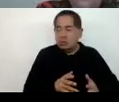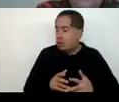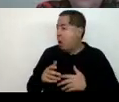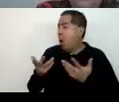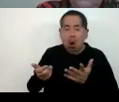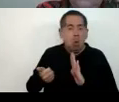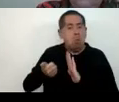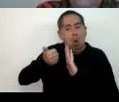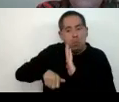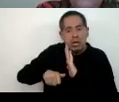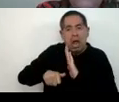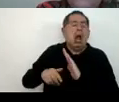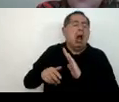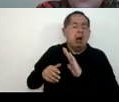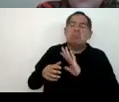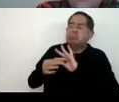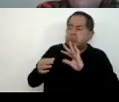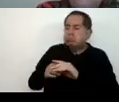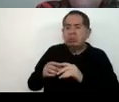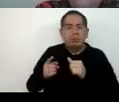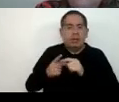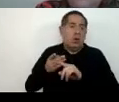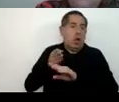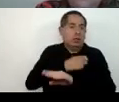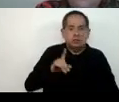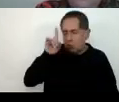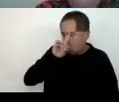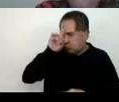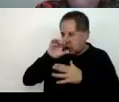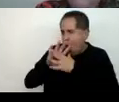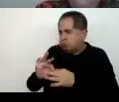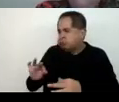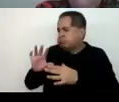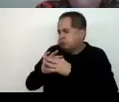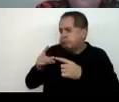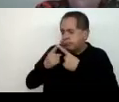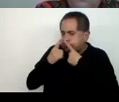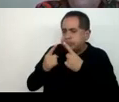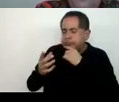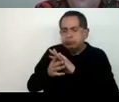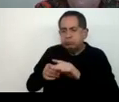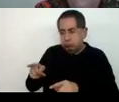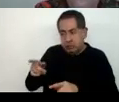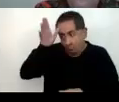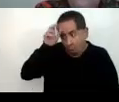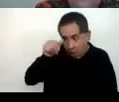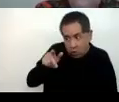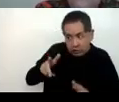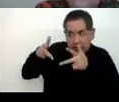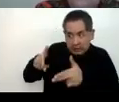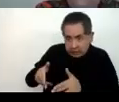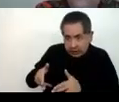proceso de orientación consejería y que la persona está totalmente de acuerdo. Pero en el caso